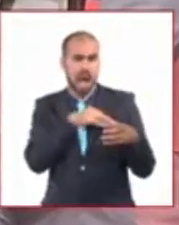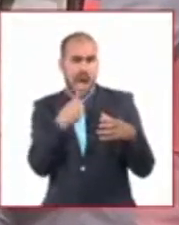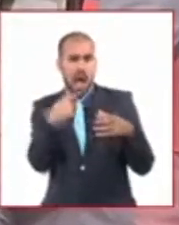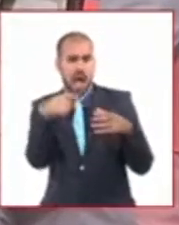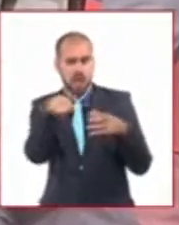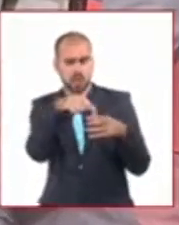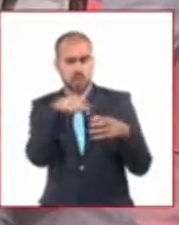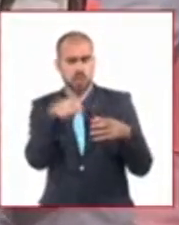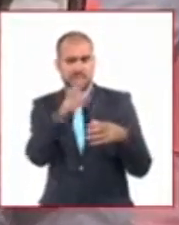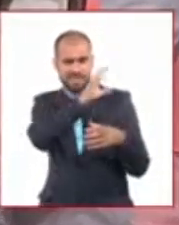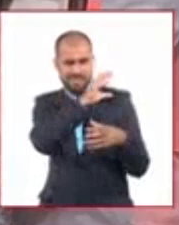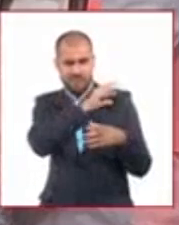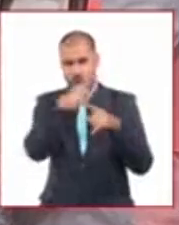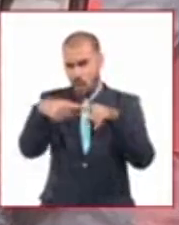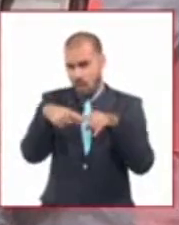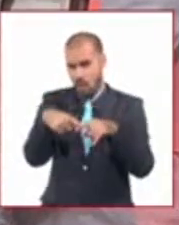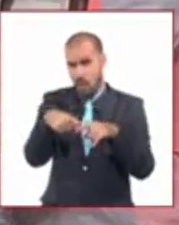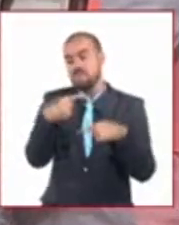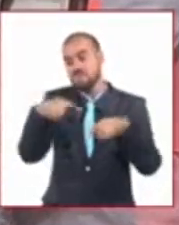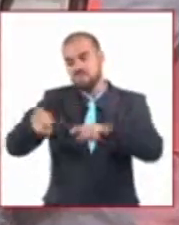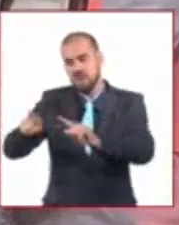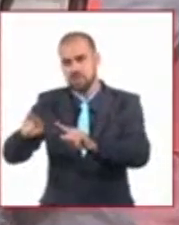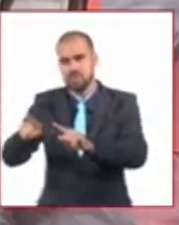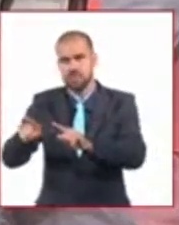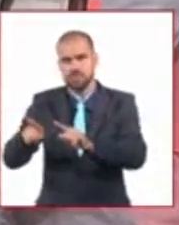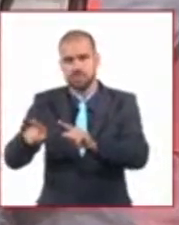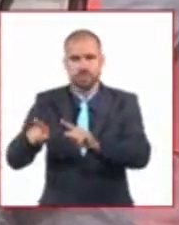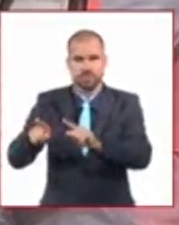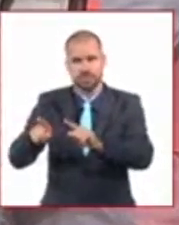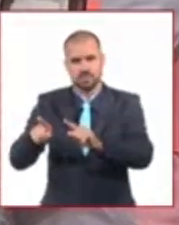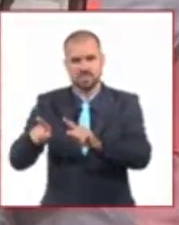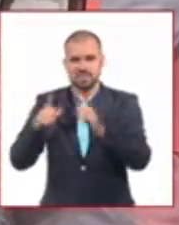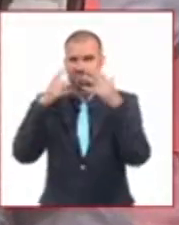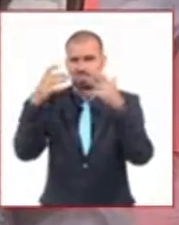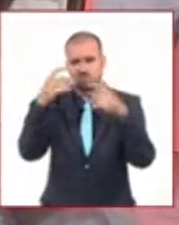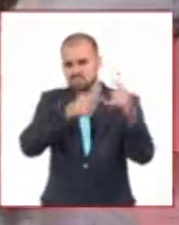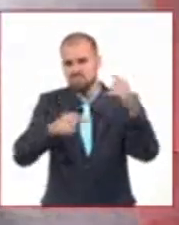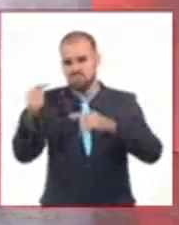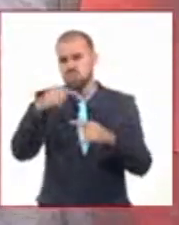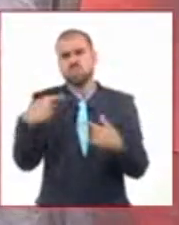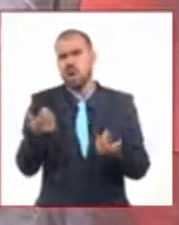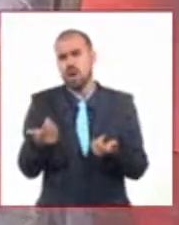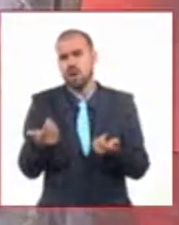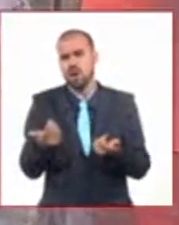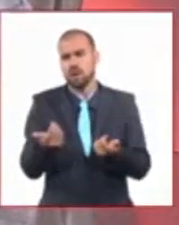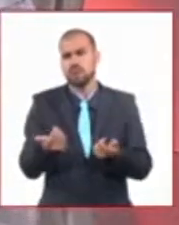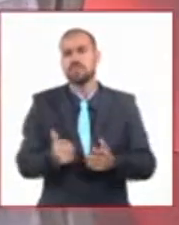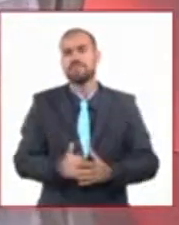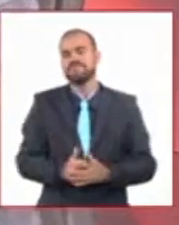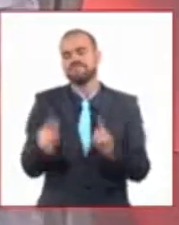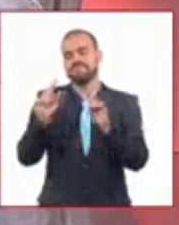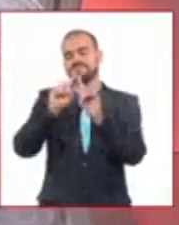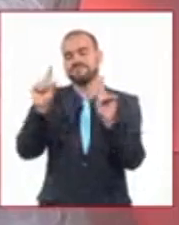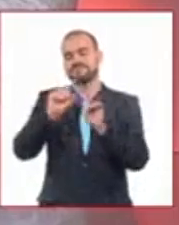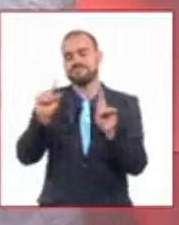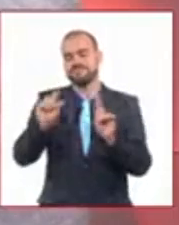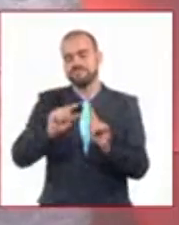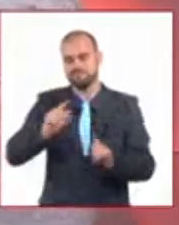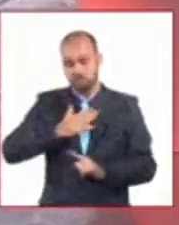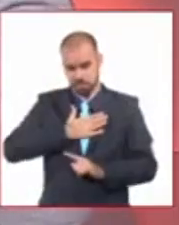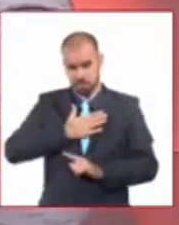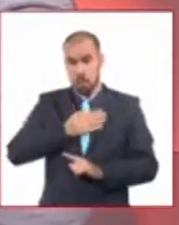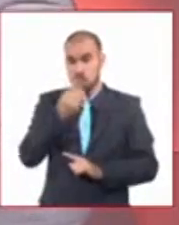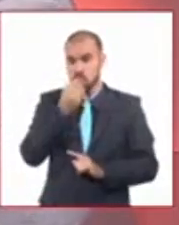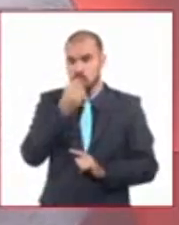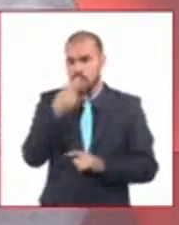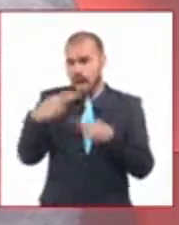cancillerías y lo más importante yo creo que era los temas en los que puede haber muchos acuerdos y